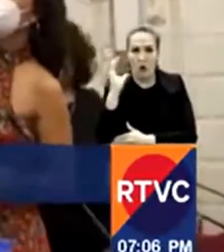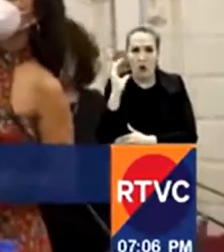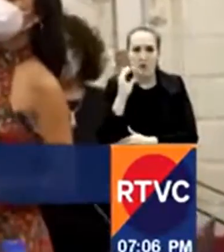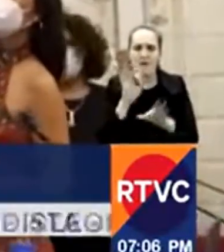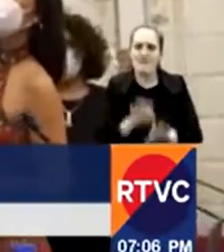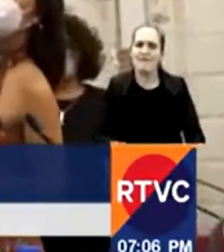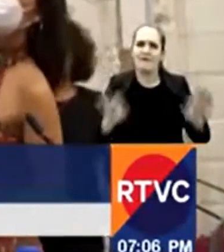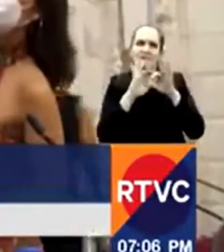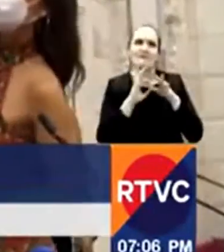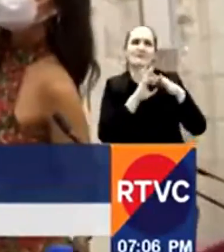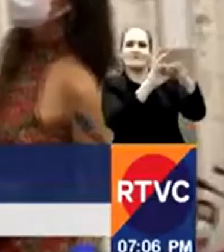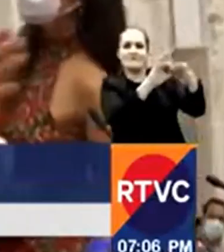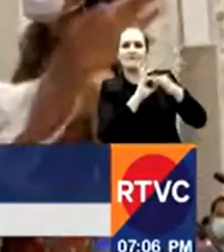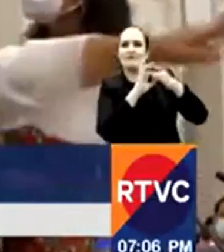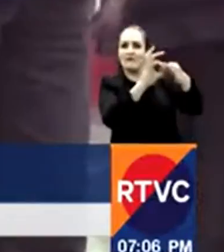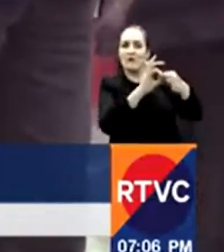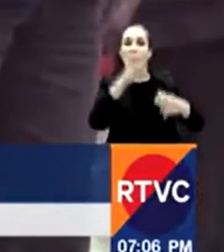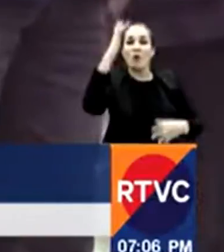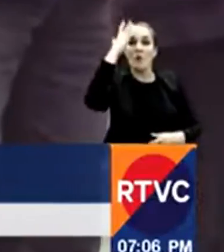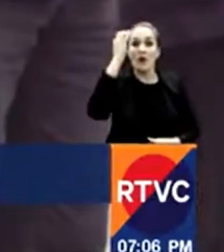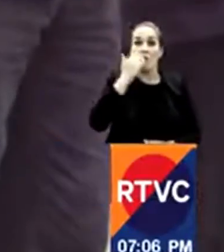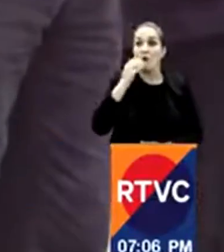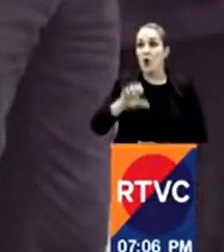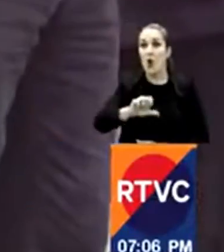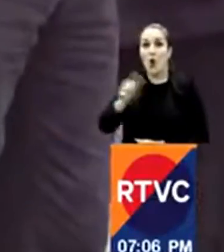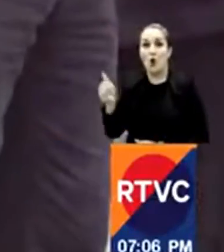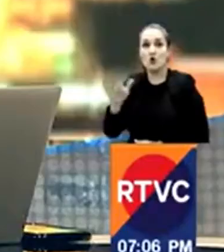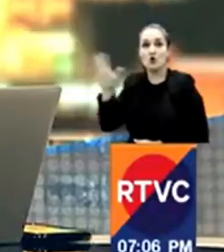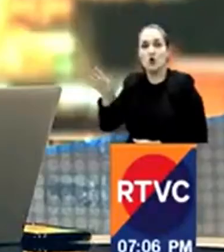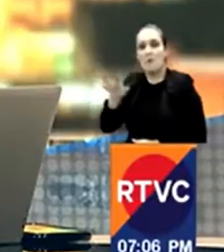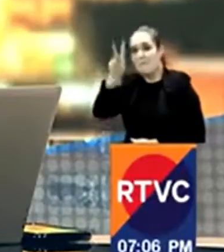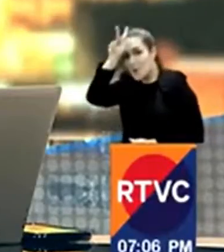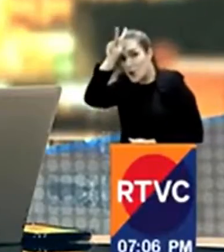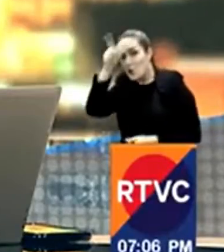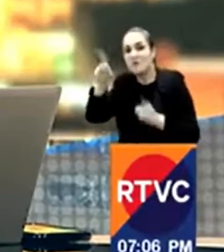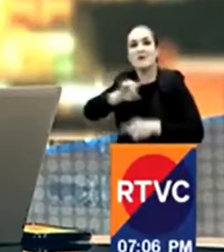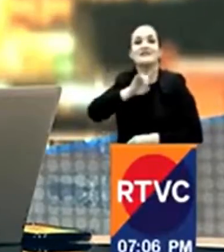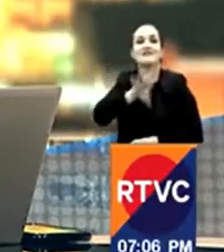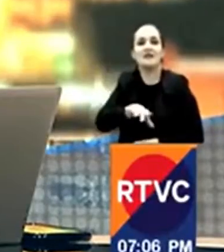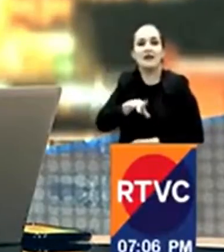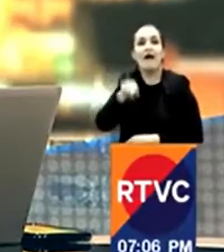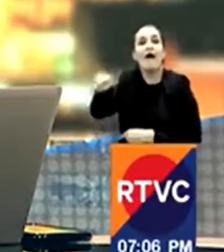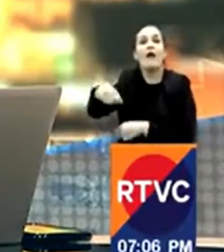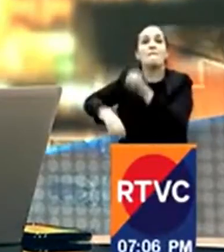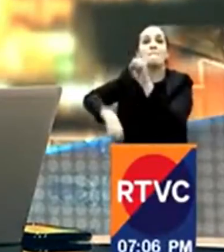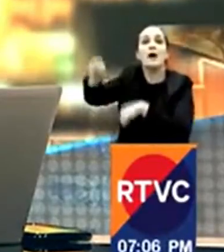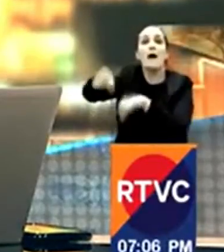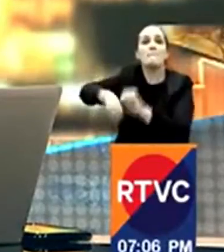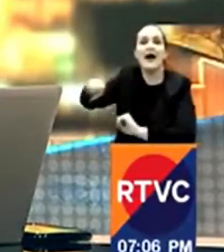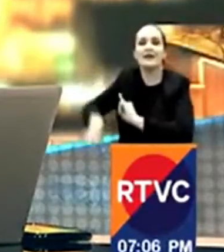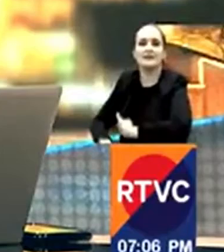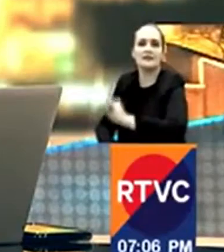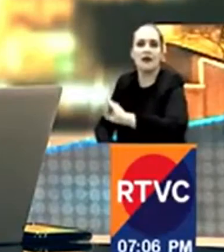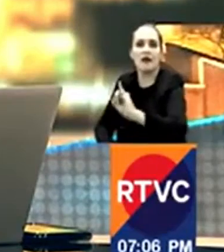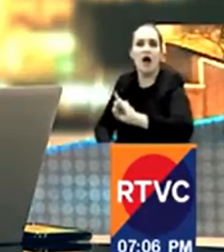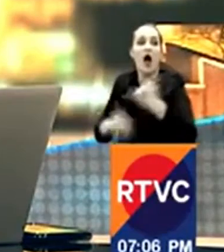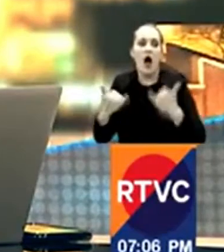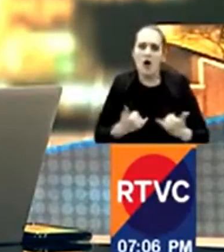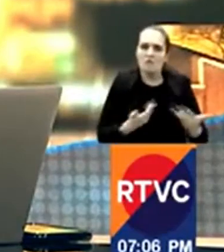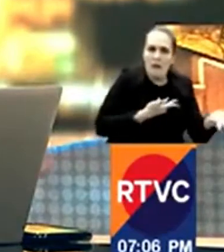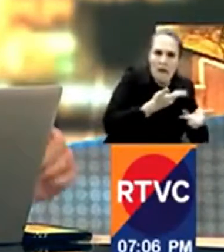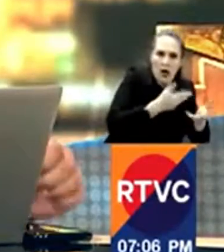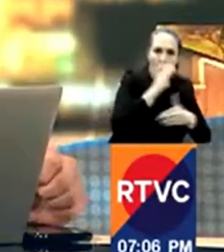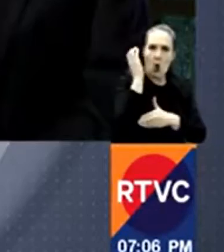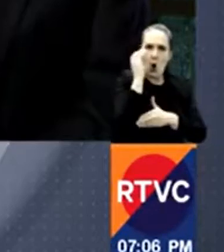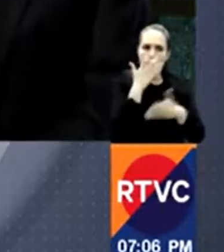clave, mucho más ahora que varias naciones como Perú y Chile han virado hacia la izquierda. Y justamente para analizar este tema, saludamos a esta hora al